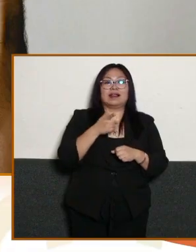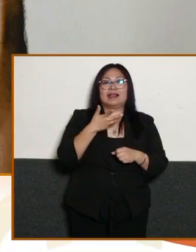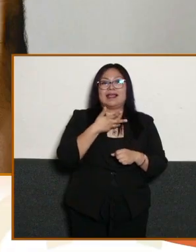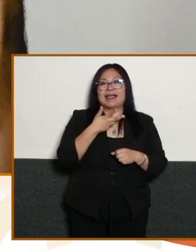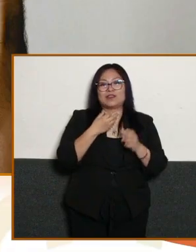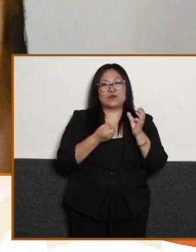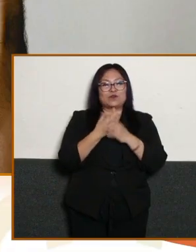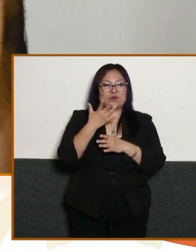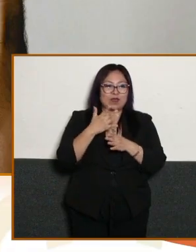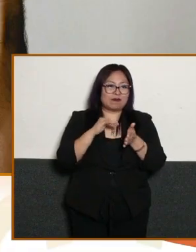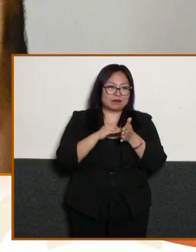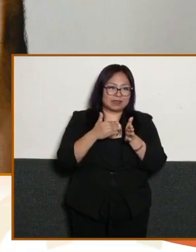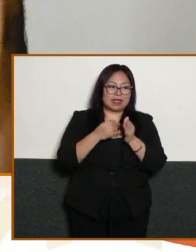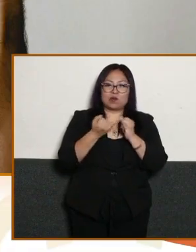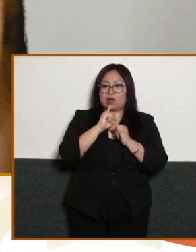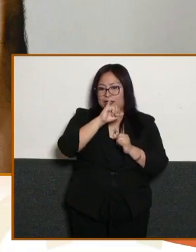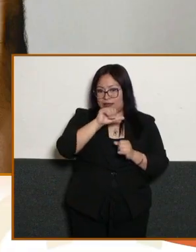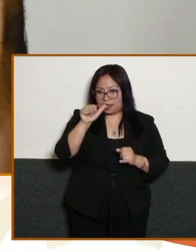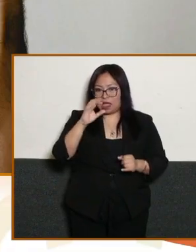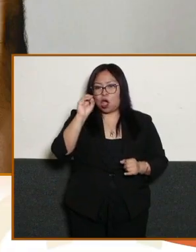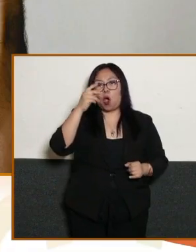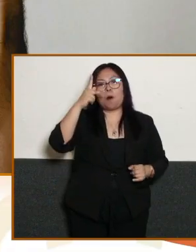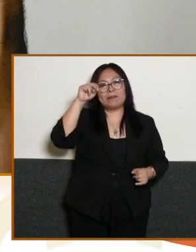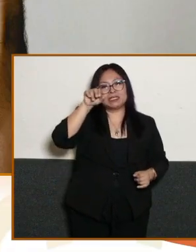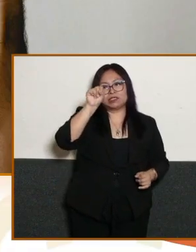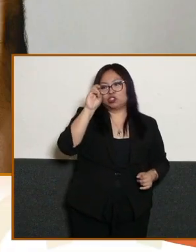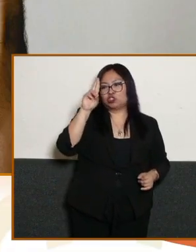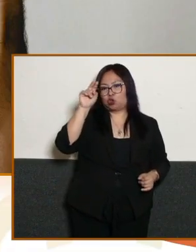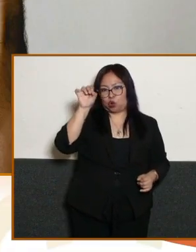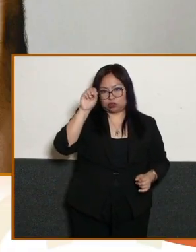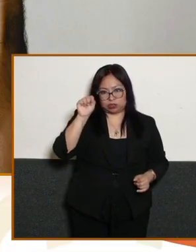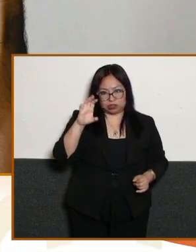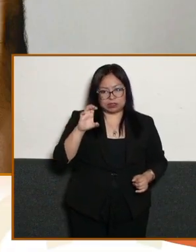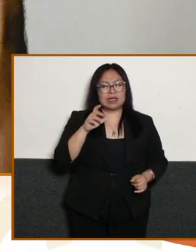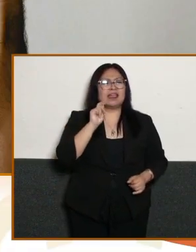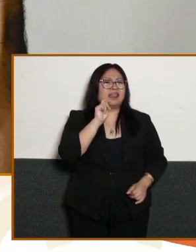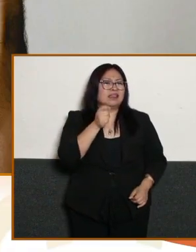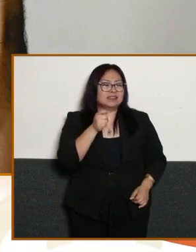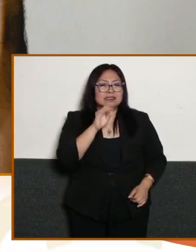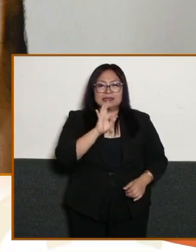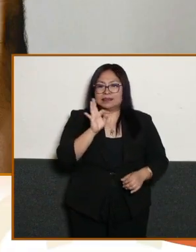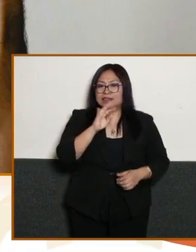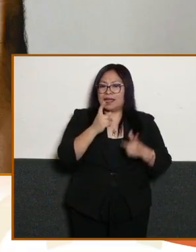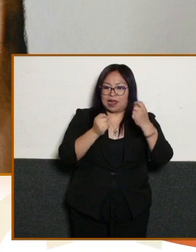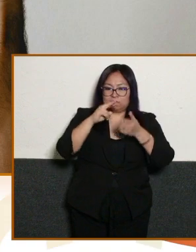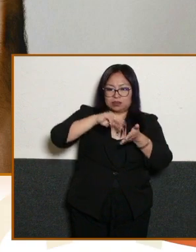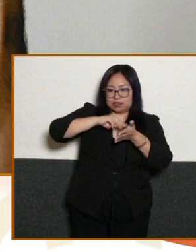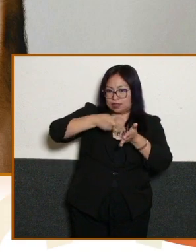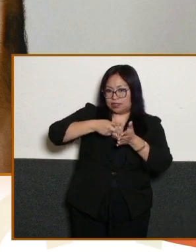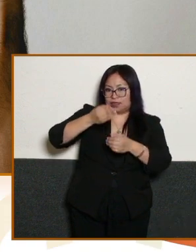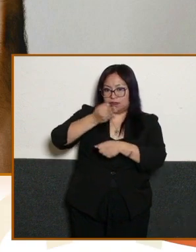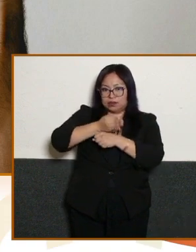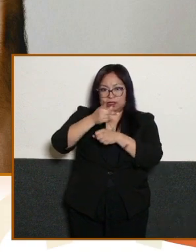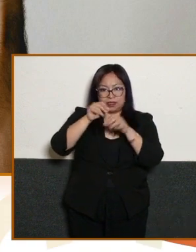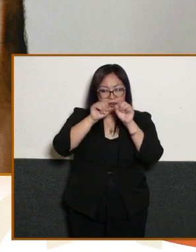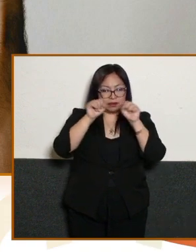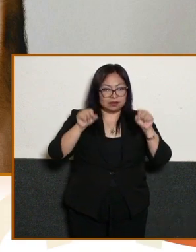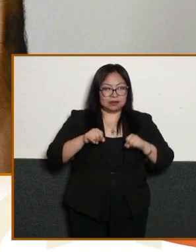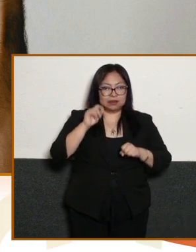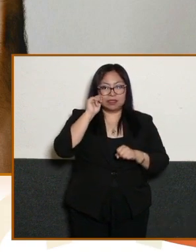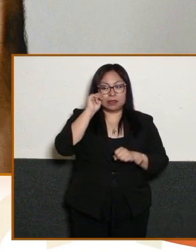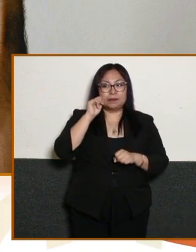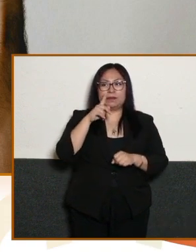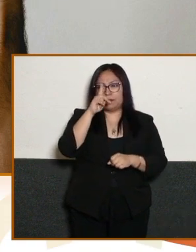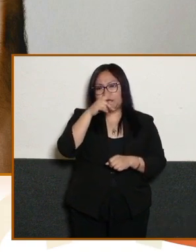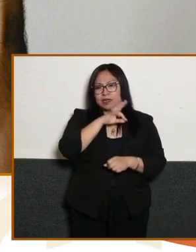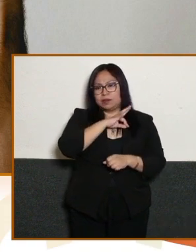estos modelos que son open source, que eso tiene sus bemoles. Si hay algunos ingenieras o ingenieros, pues me daría, sí, pero el entrenamiento